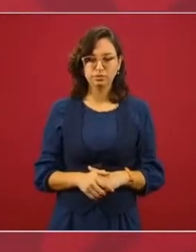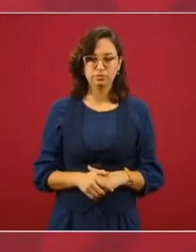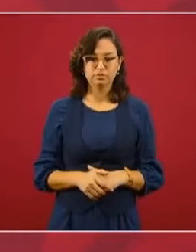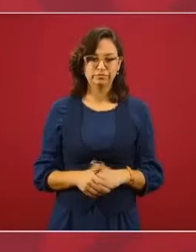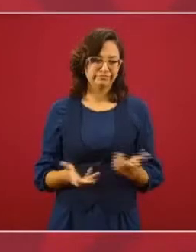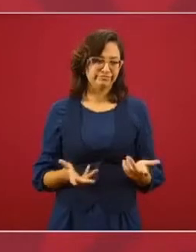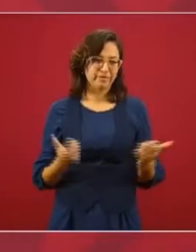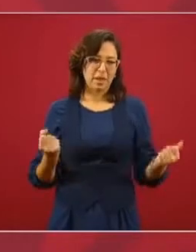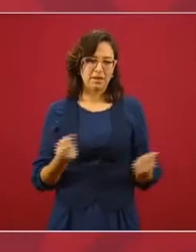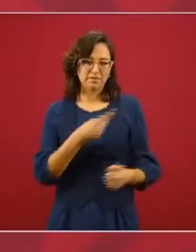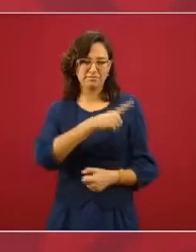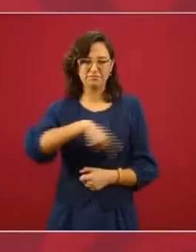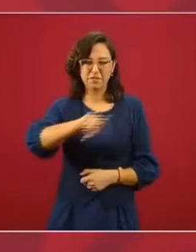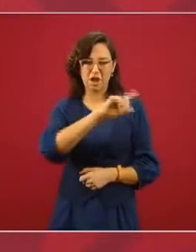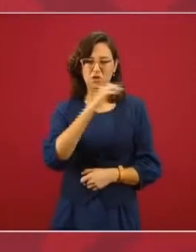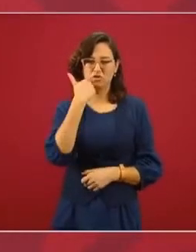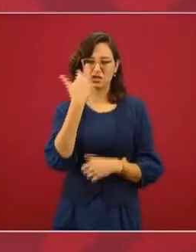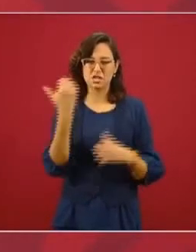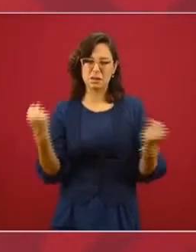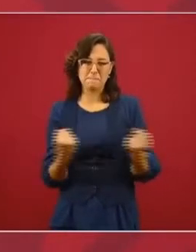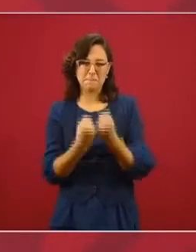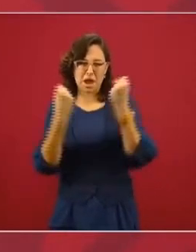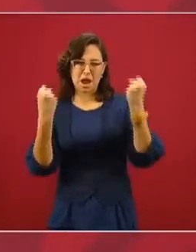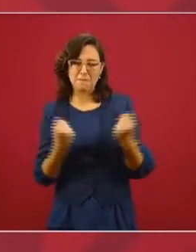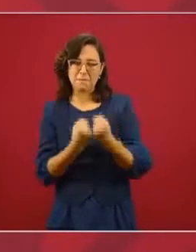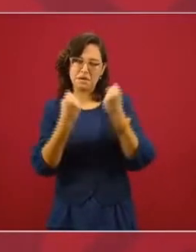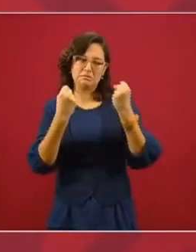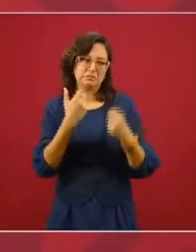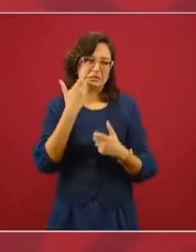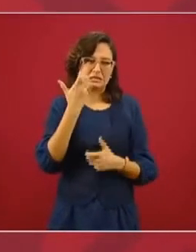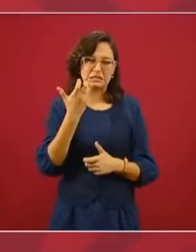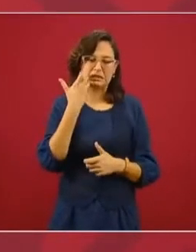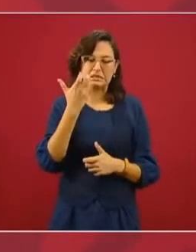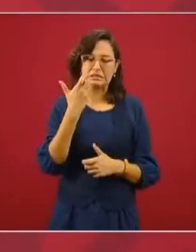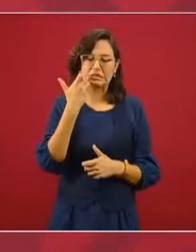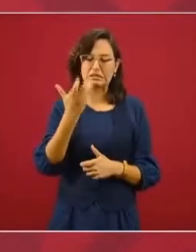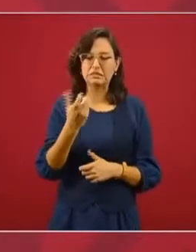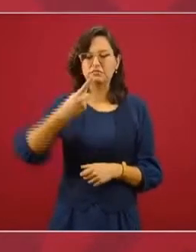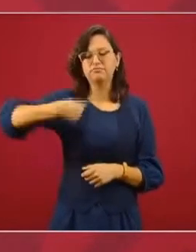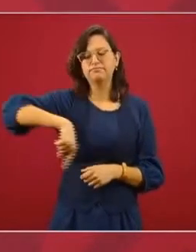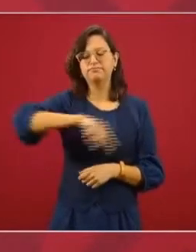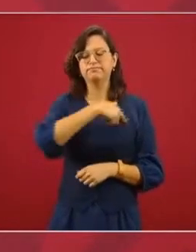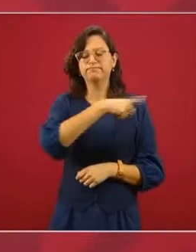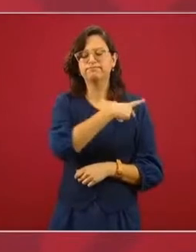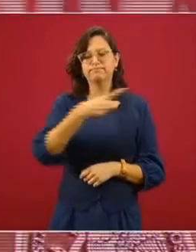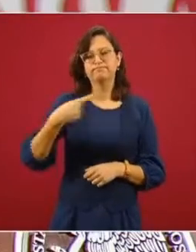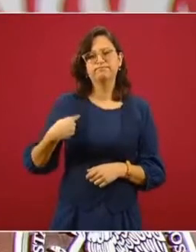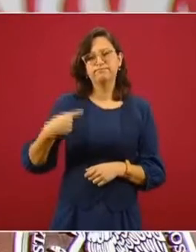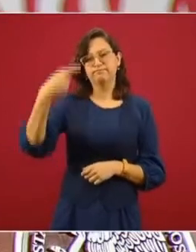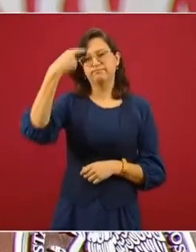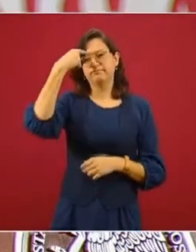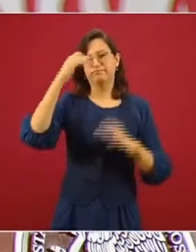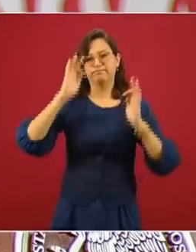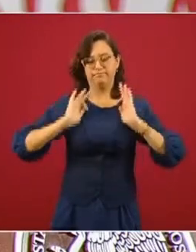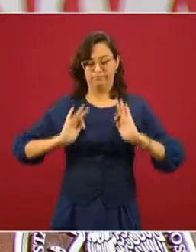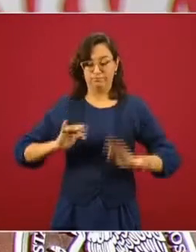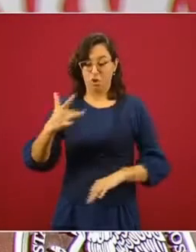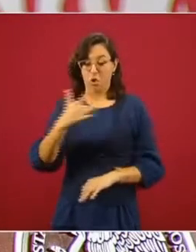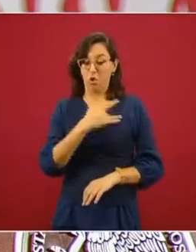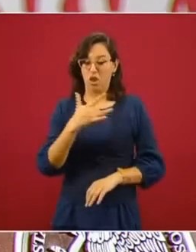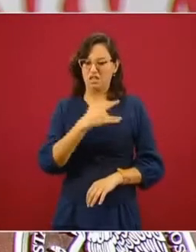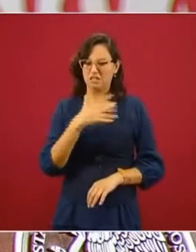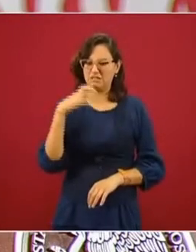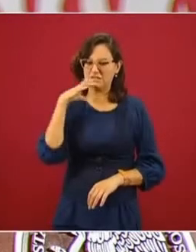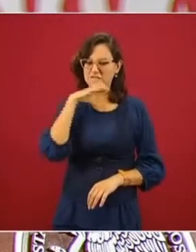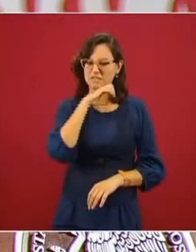de confrontación. Hay que actuar con tranquilidad, aunque se tenga el corazón caliente, la